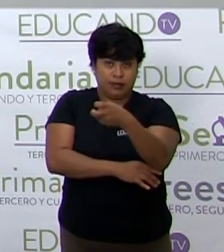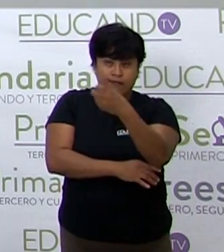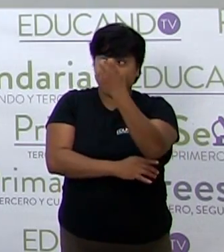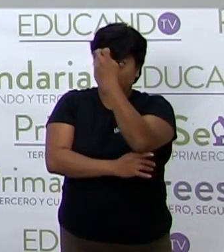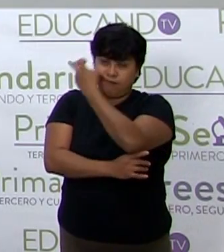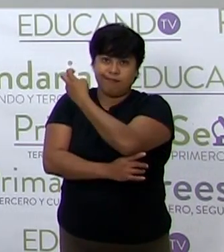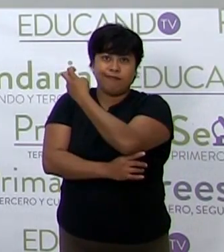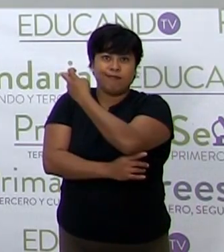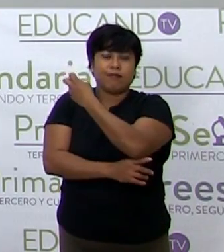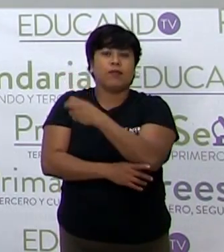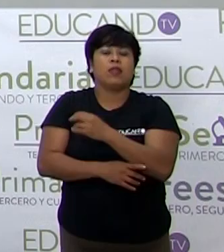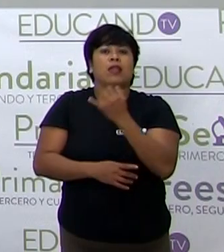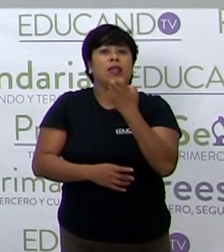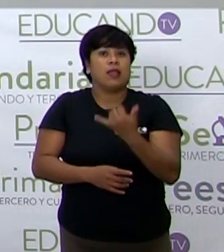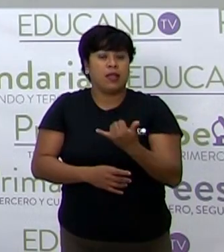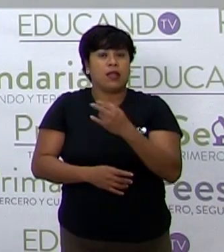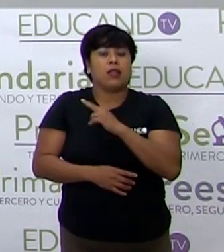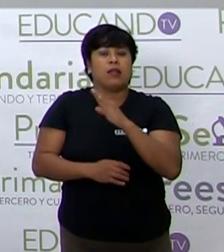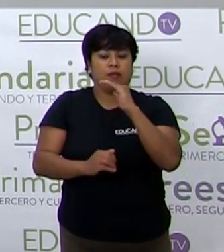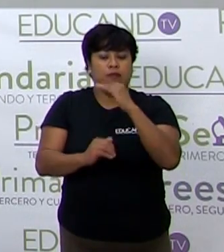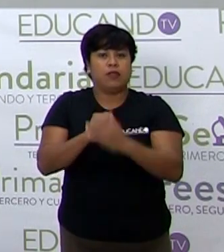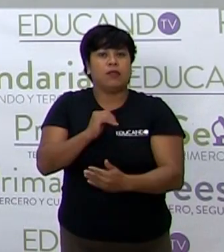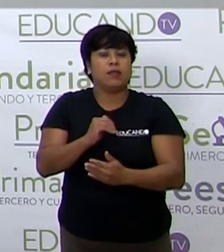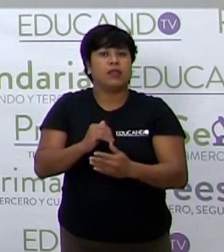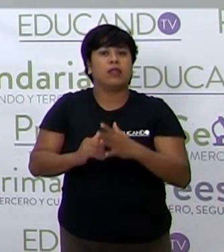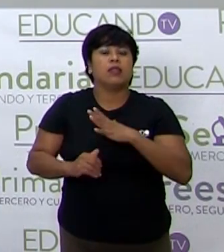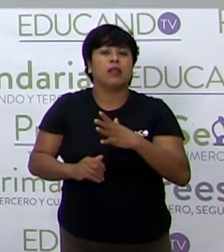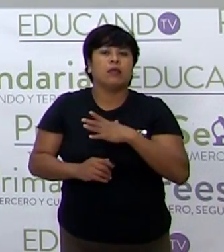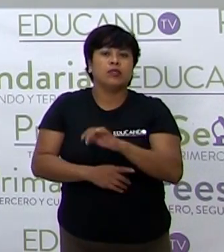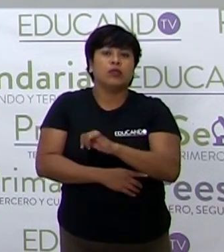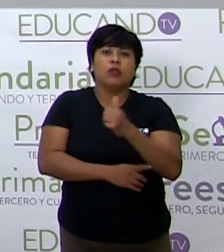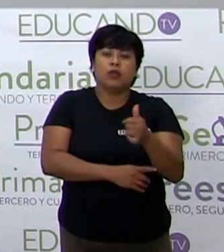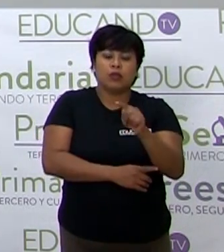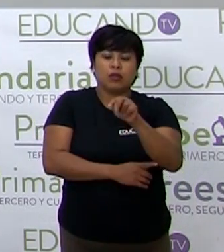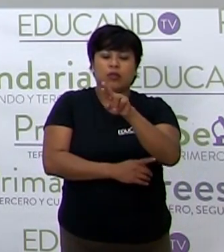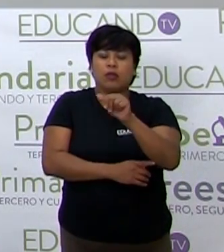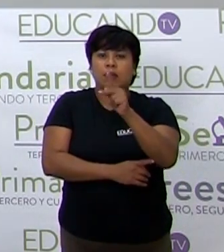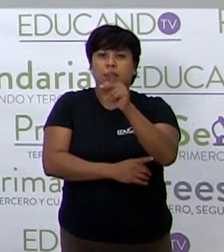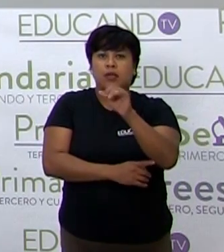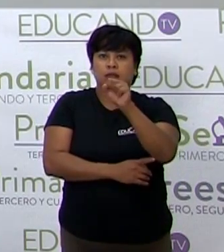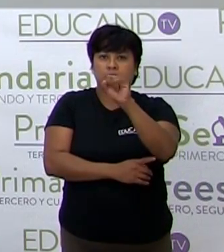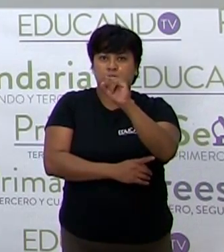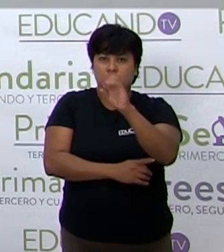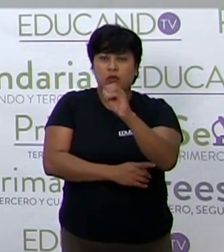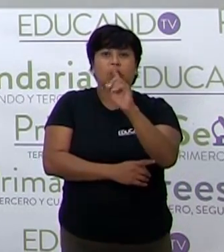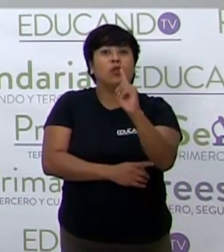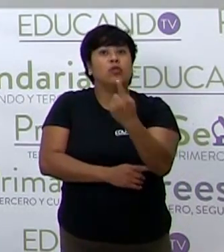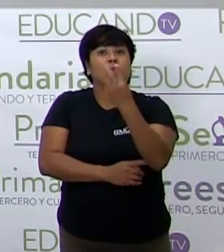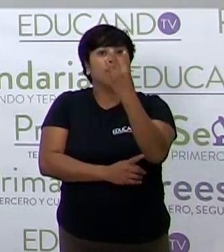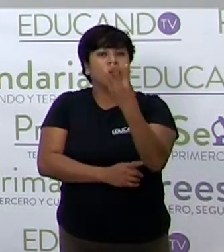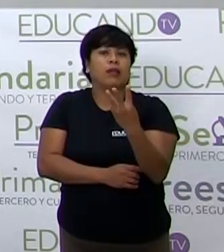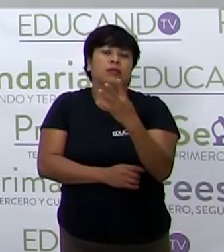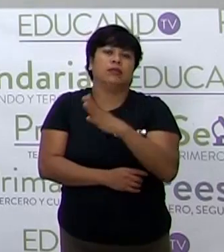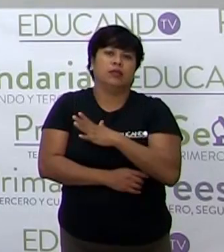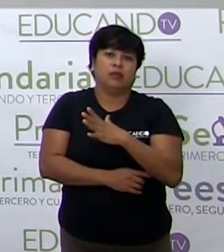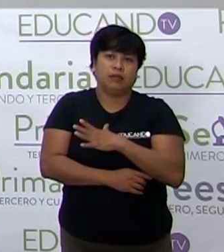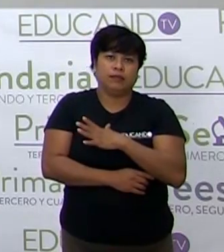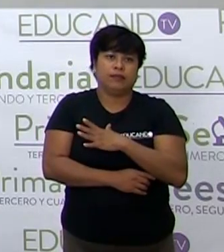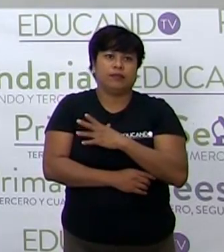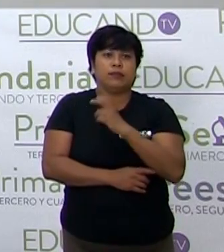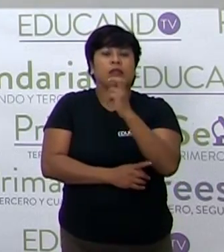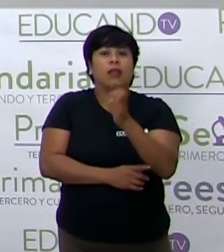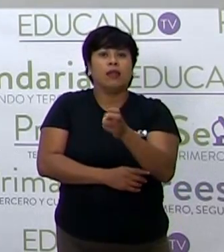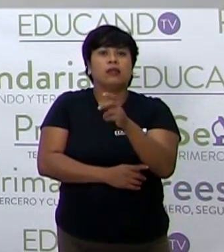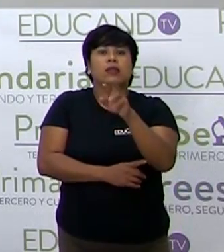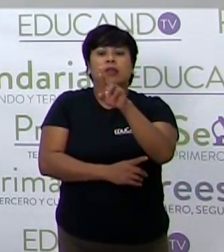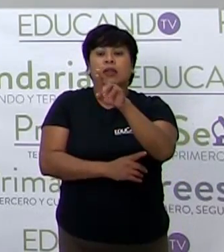Y finalmente tenemos otro trapecio aquí. Son tres trapecios que tenemos, que es el